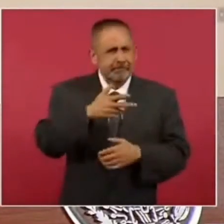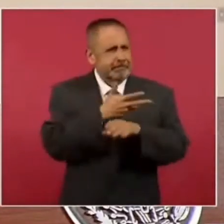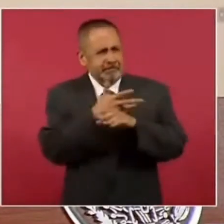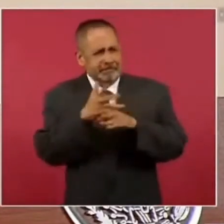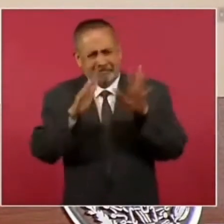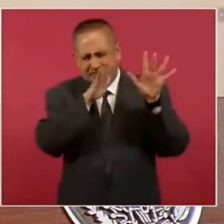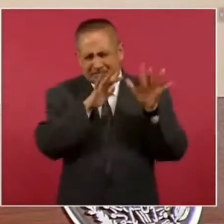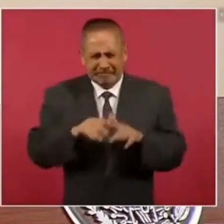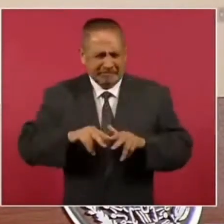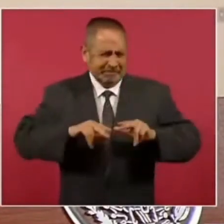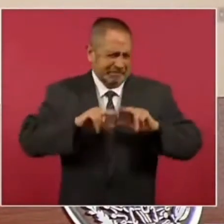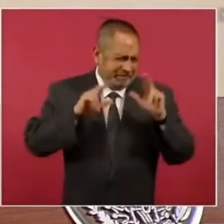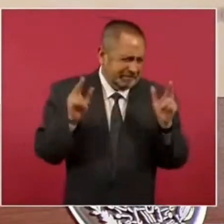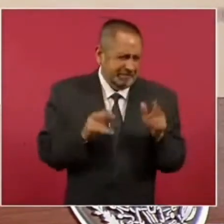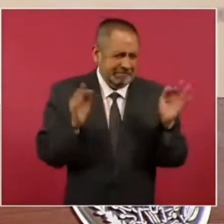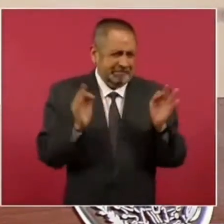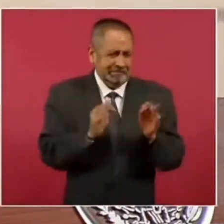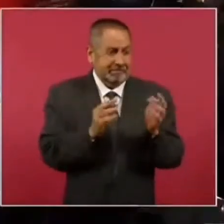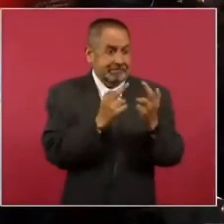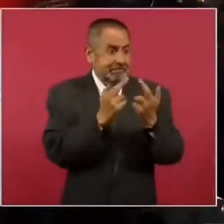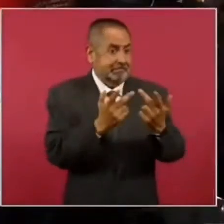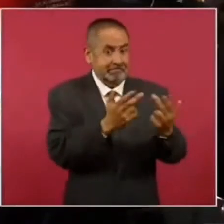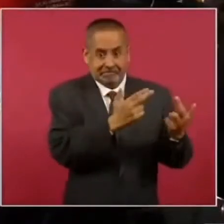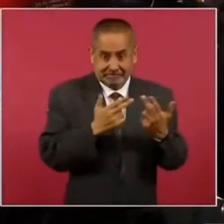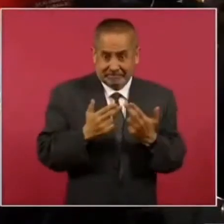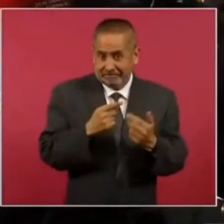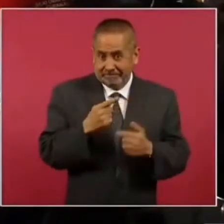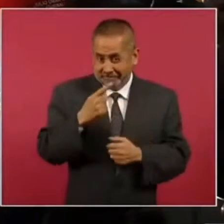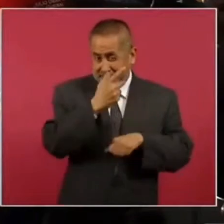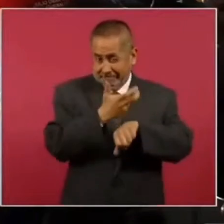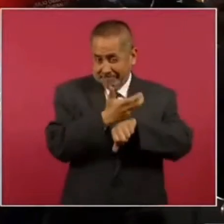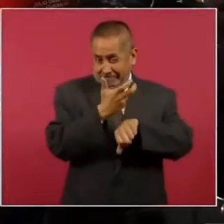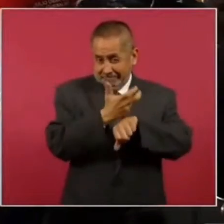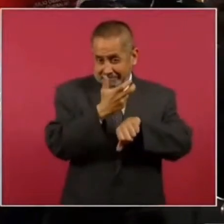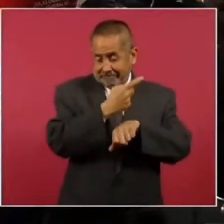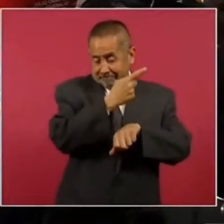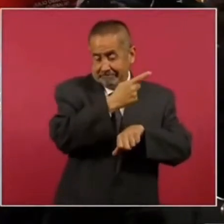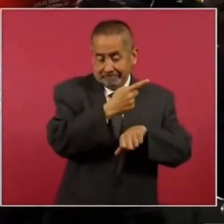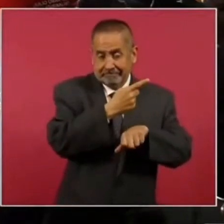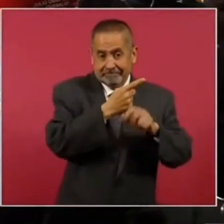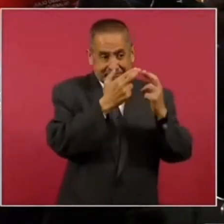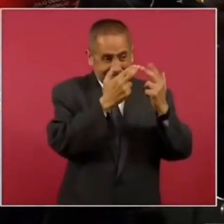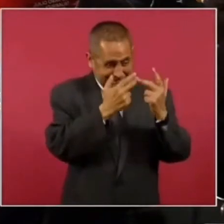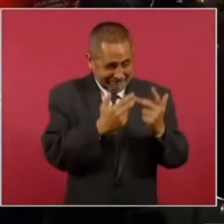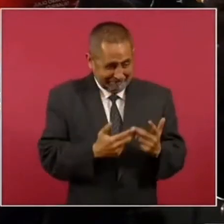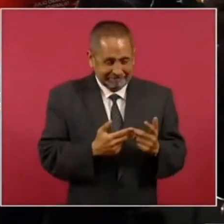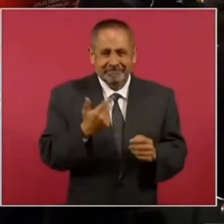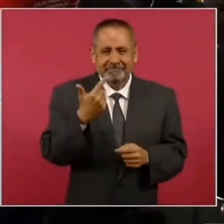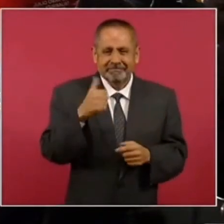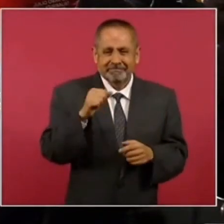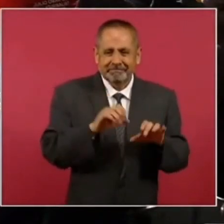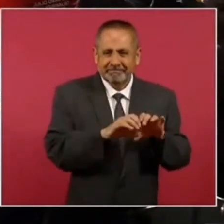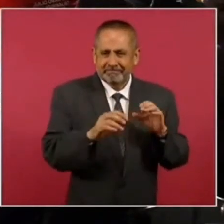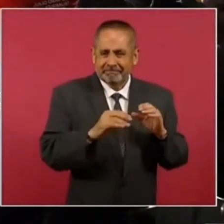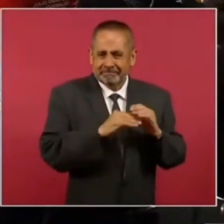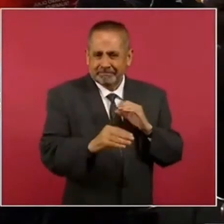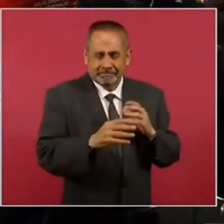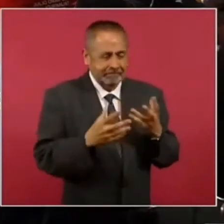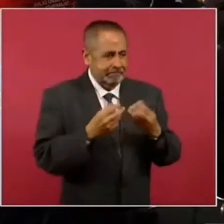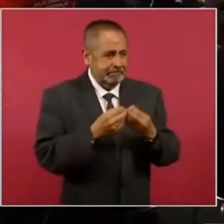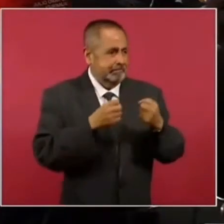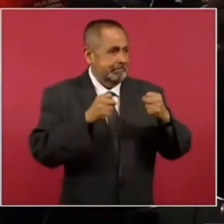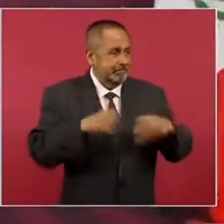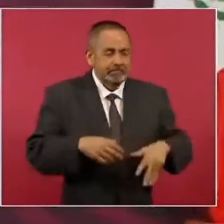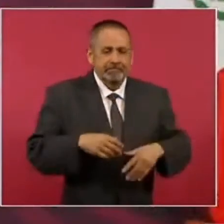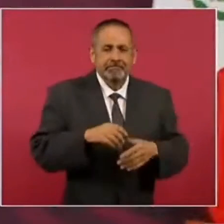que congelan las líneas de gasoductos, en